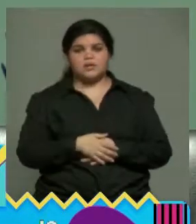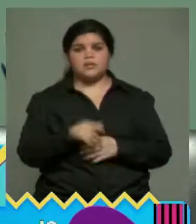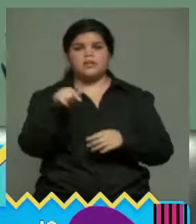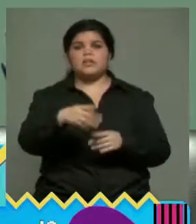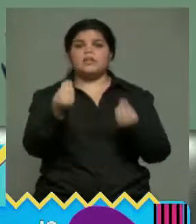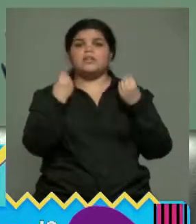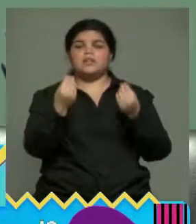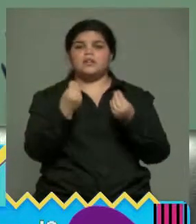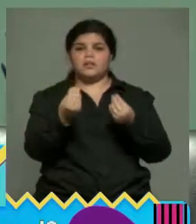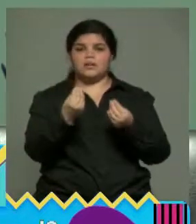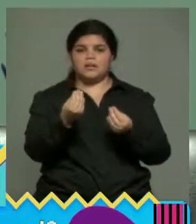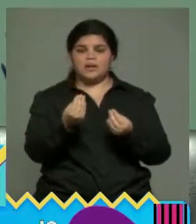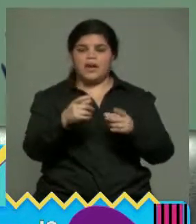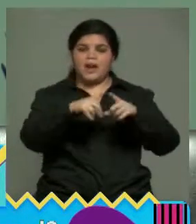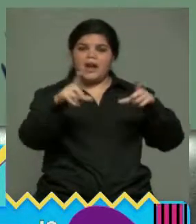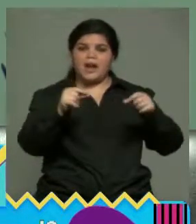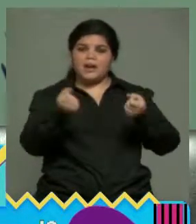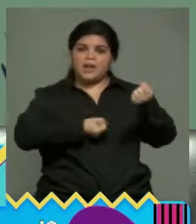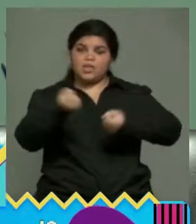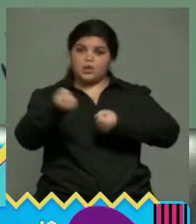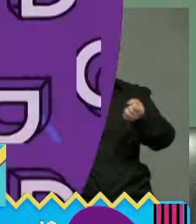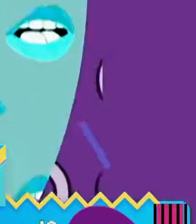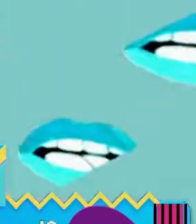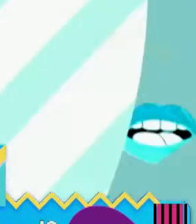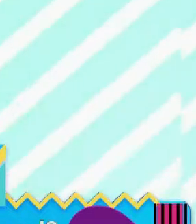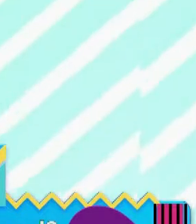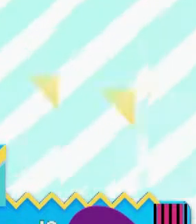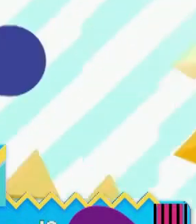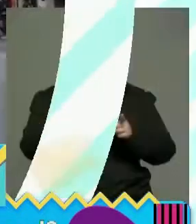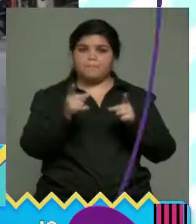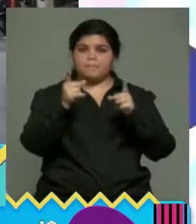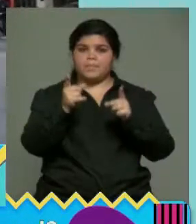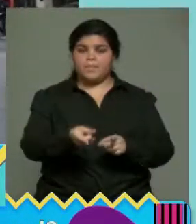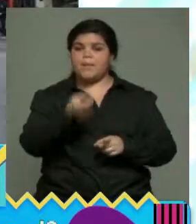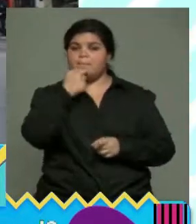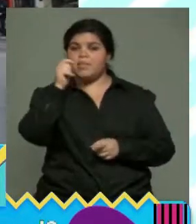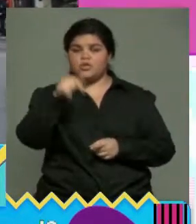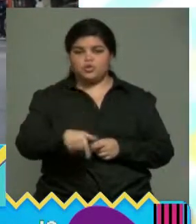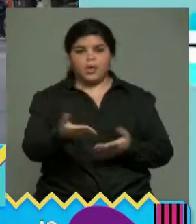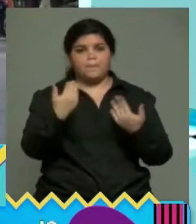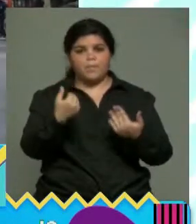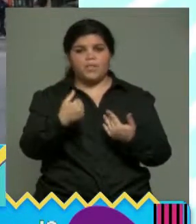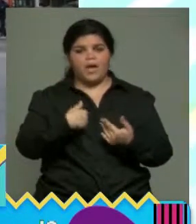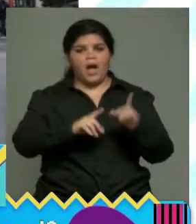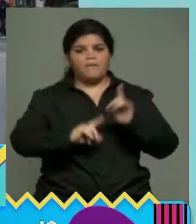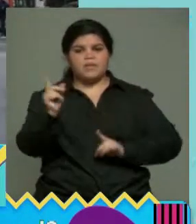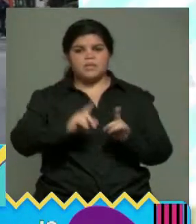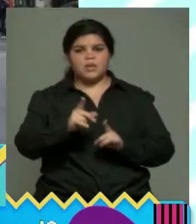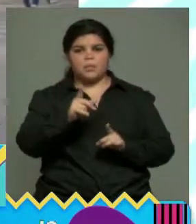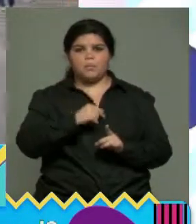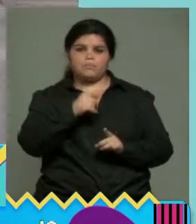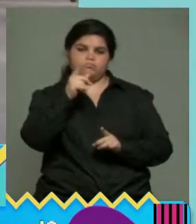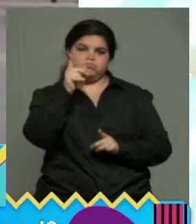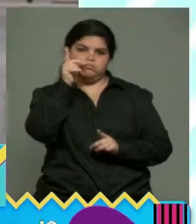la licencia del carnet de conducir, Sí. y la provincia, porque tiene toda su potestad y poder político, se reserva algunas facultades propias